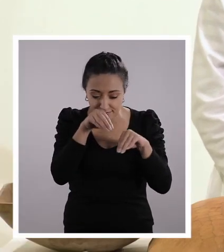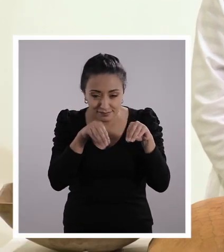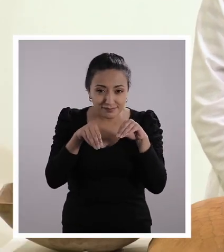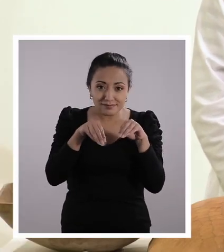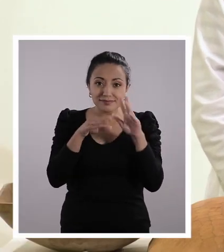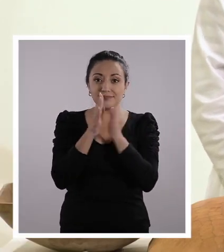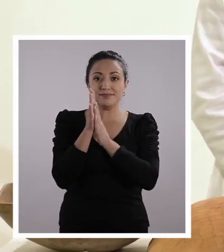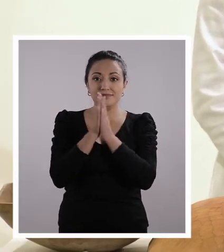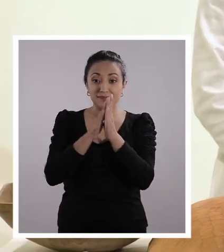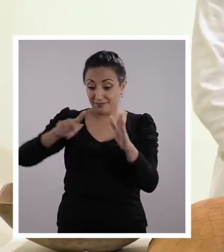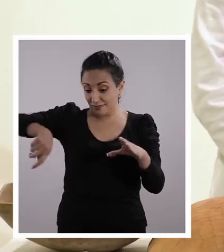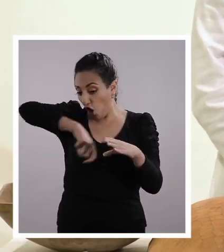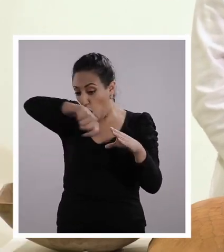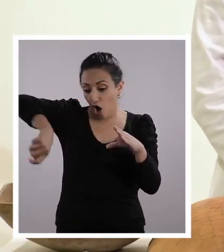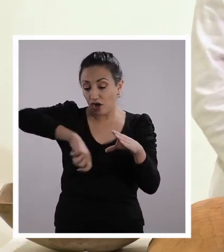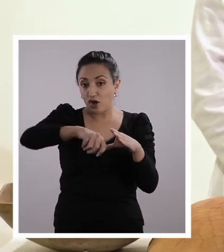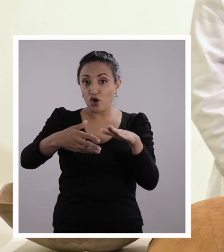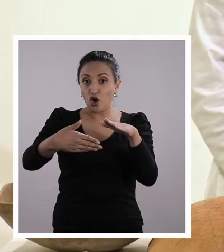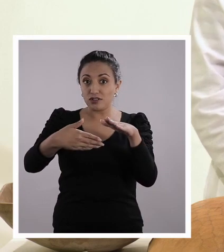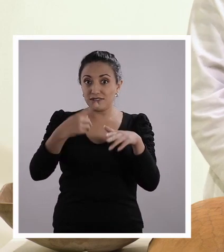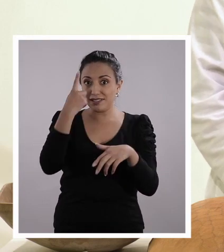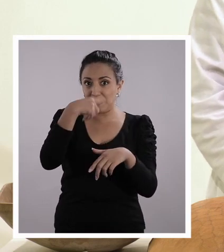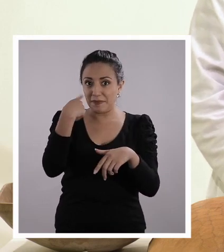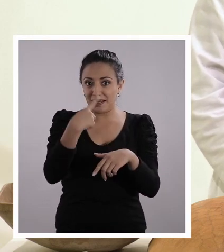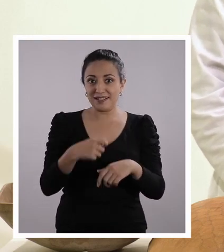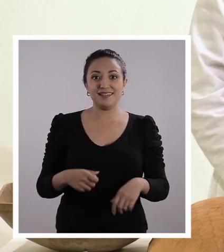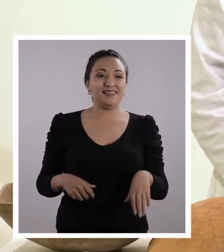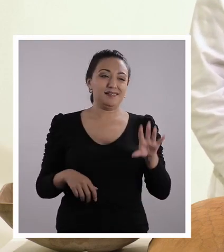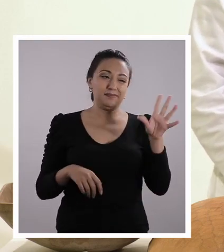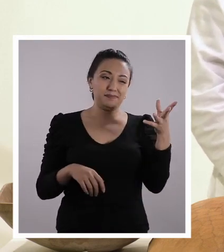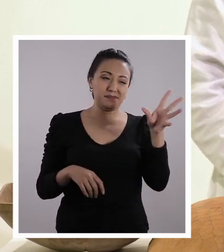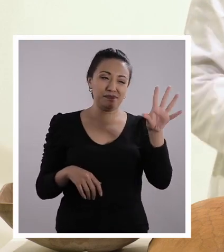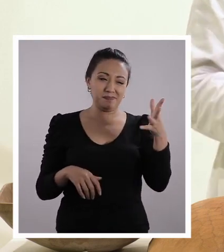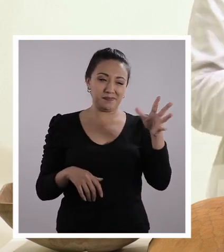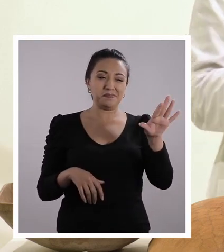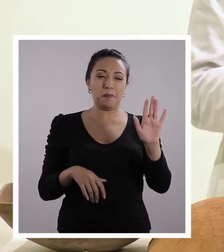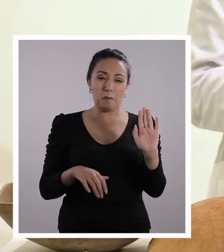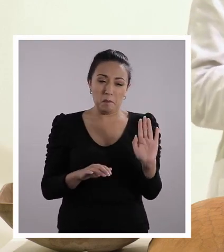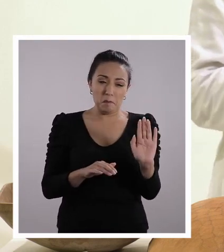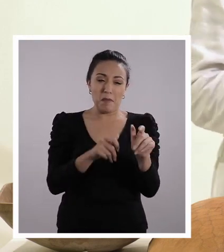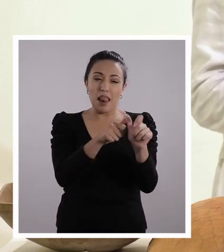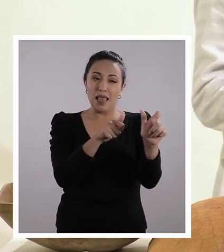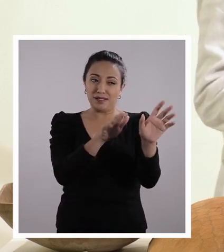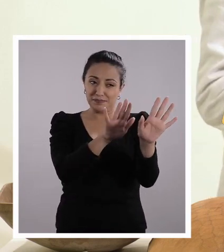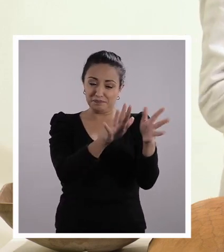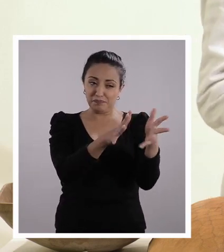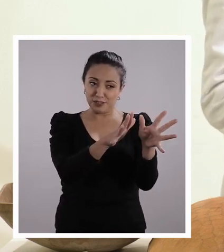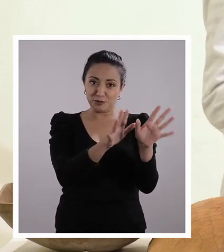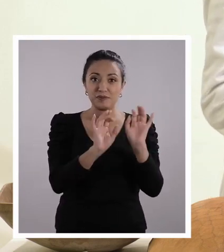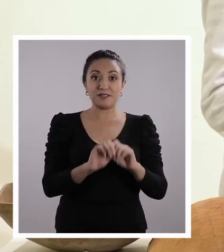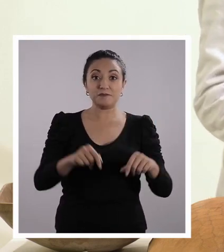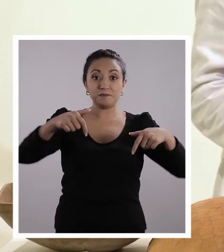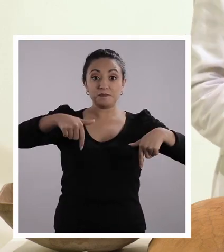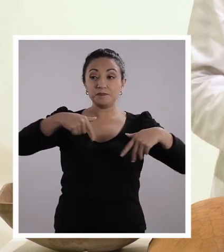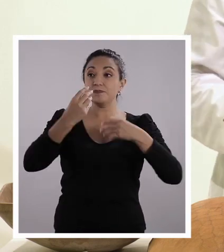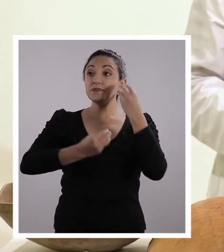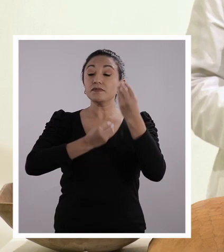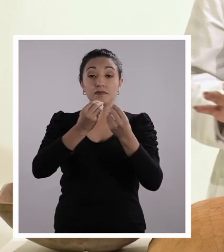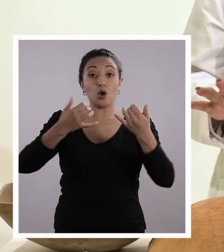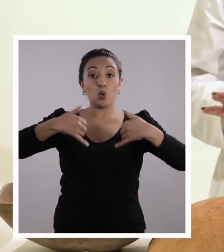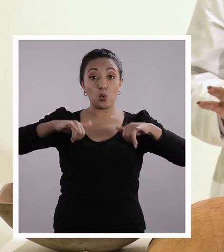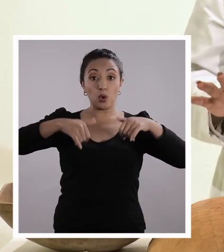experimentando aunque ahora más bien parece cocinando y no está si estuviste un poco lejos más vivo